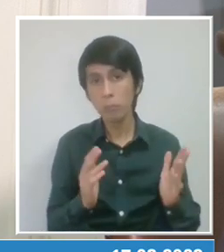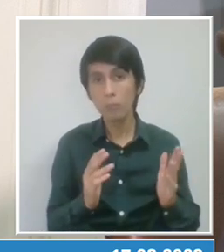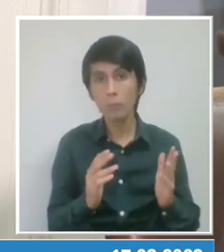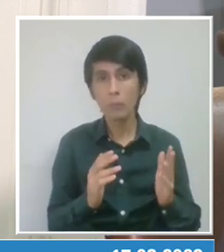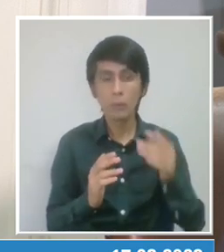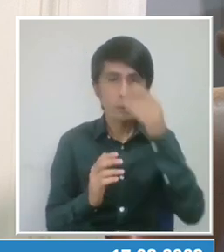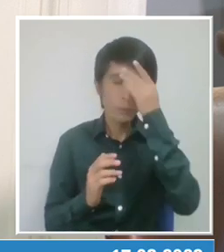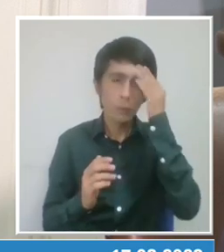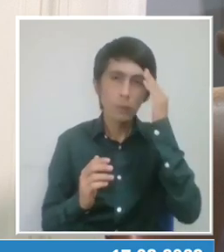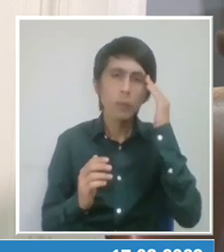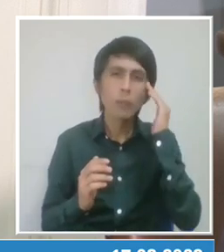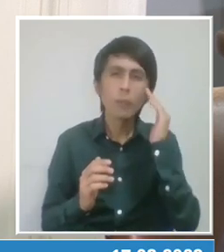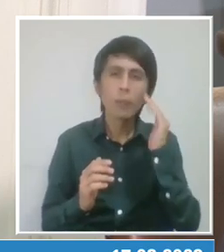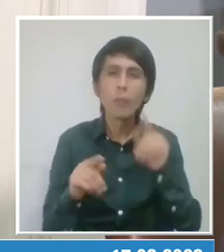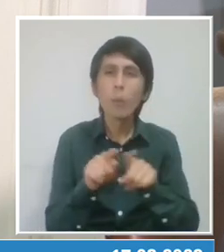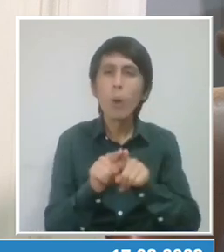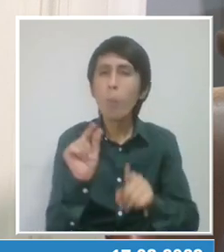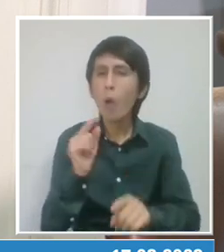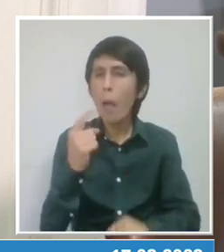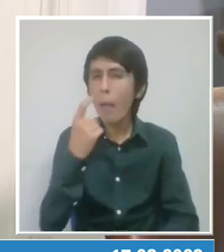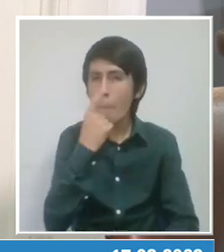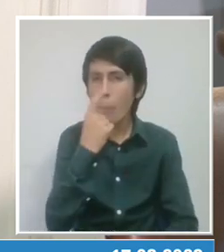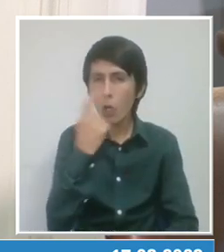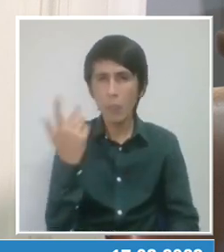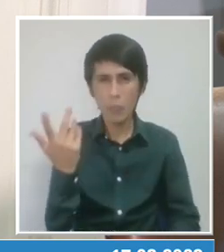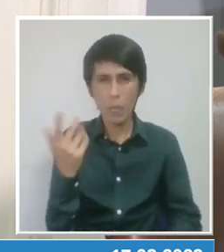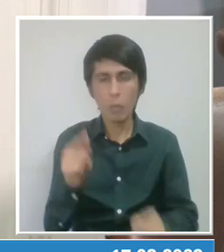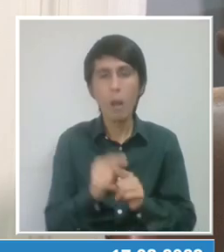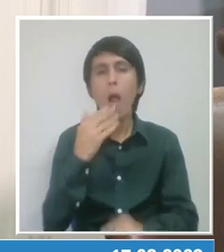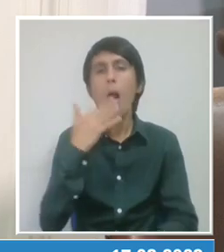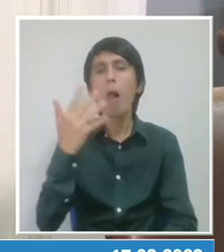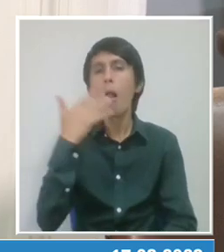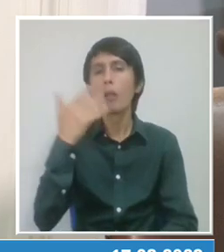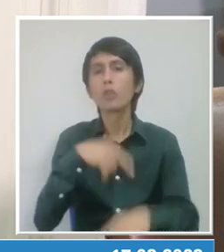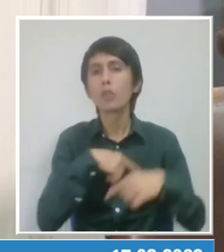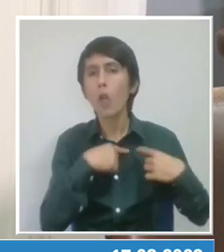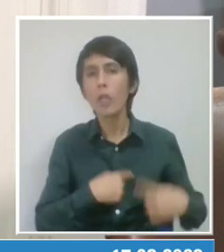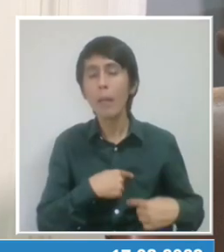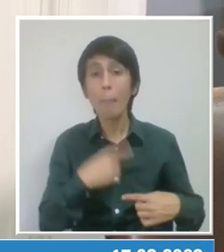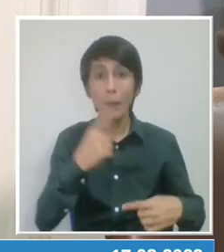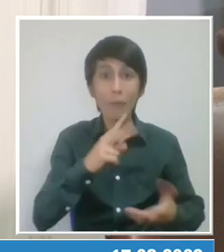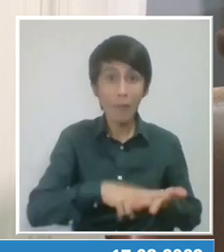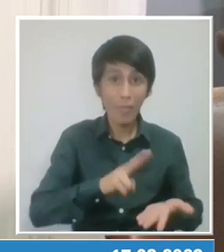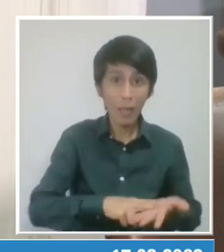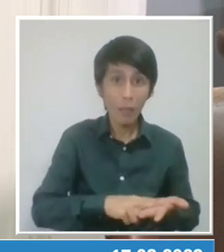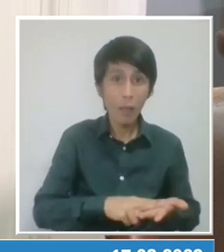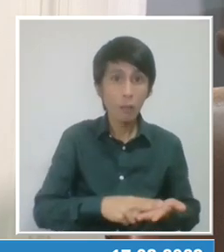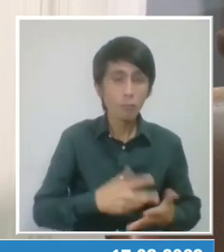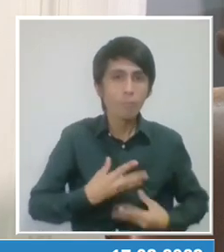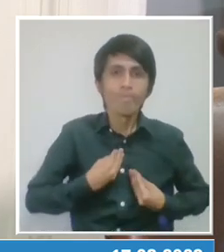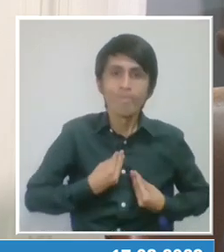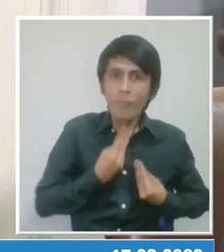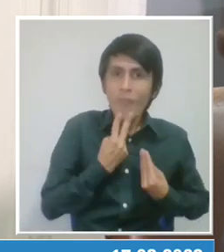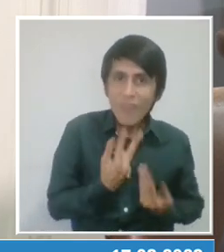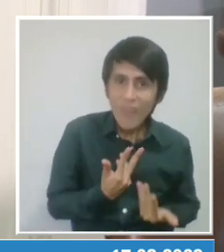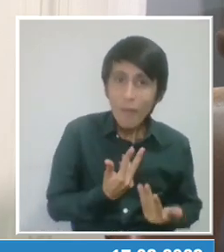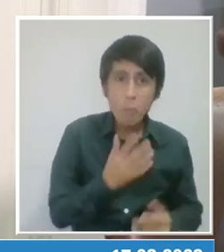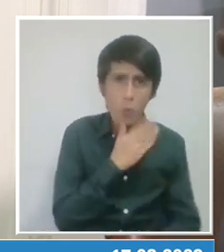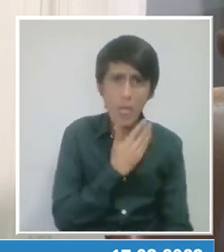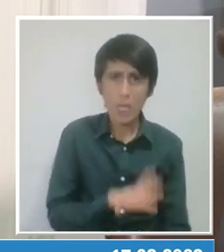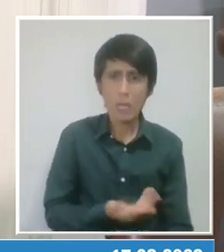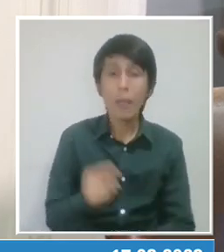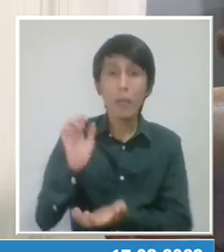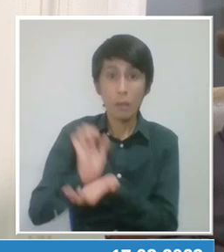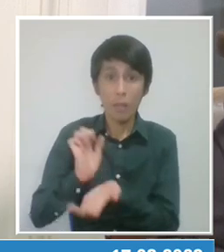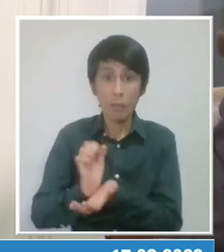como hipócrita, predicar esta solidaridad sin vivirla, ¿no? Y el Estado también tiene que ser a